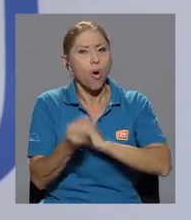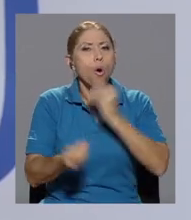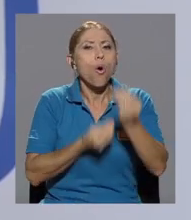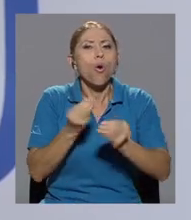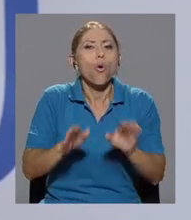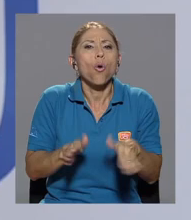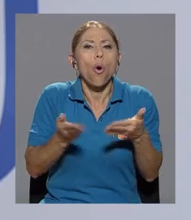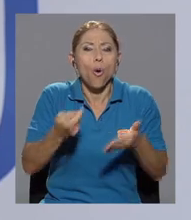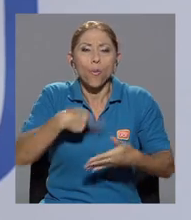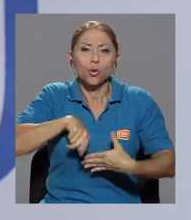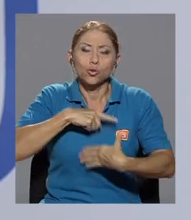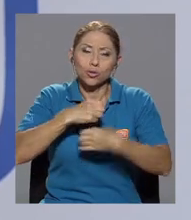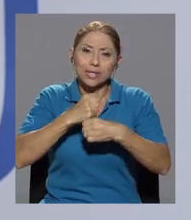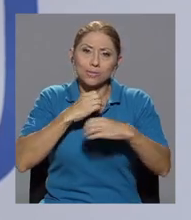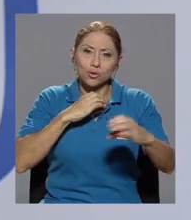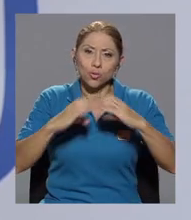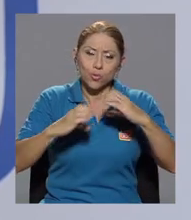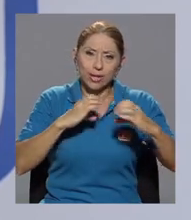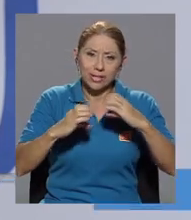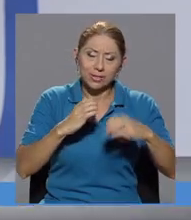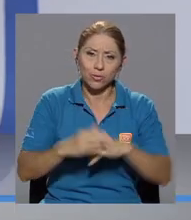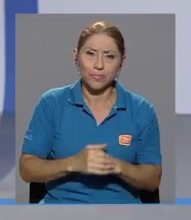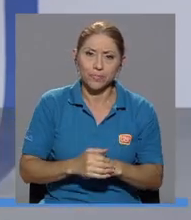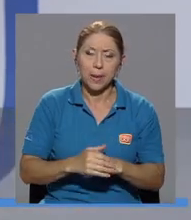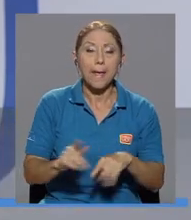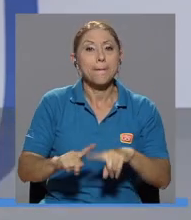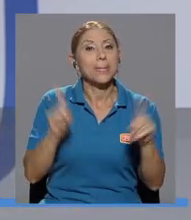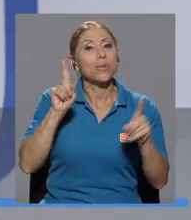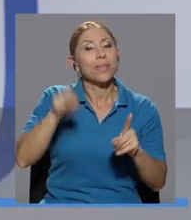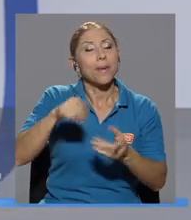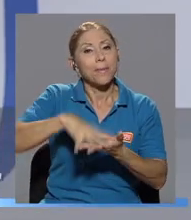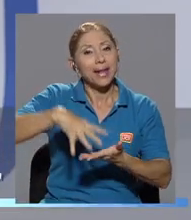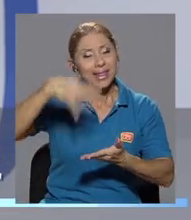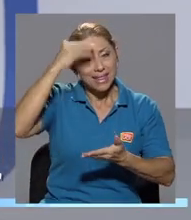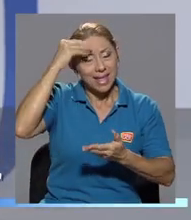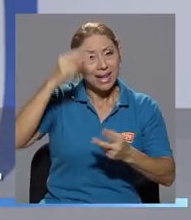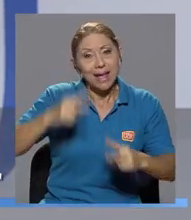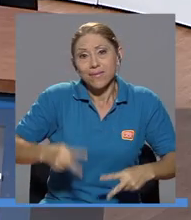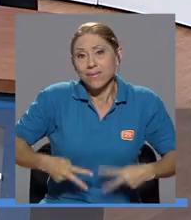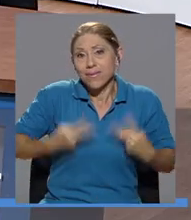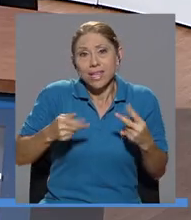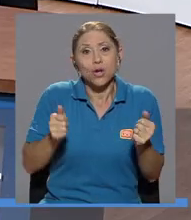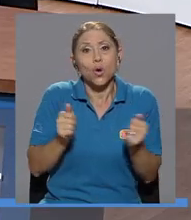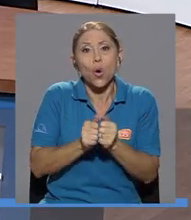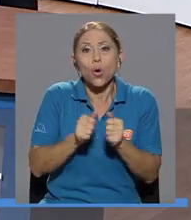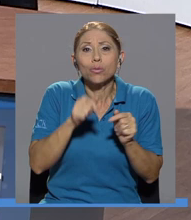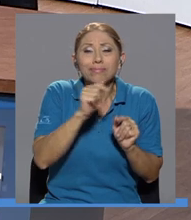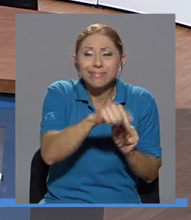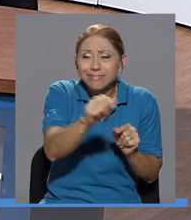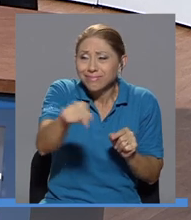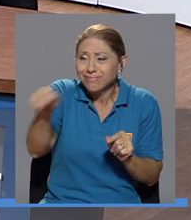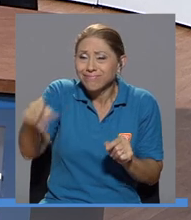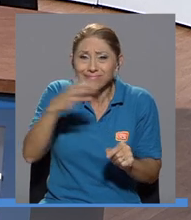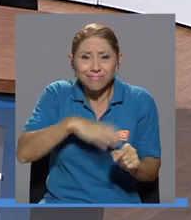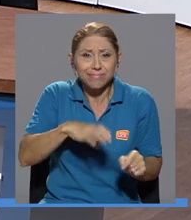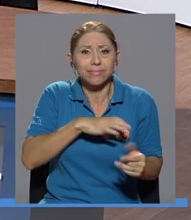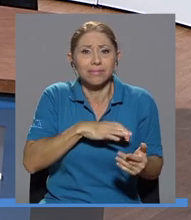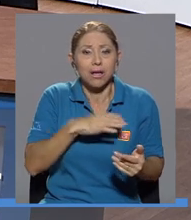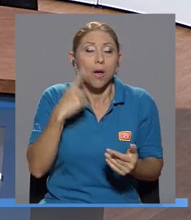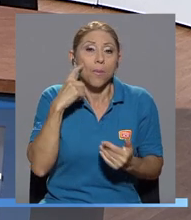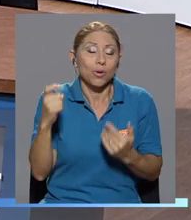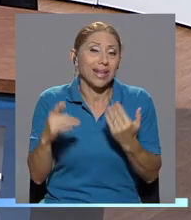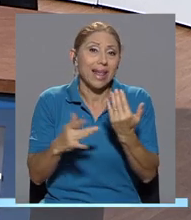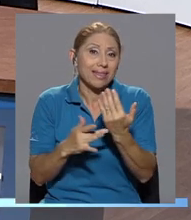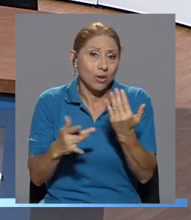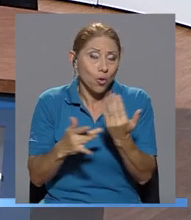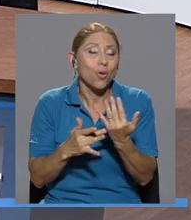hacemos comunicación no obstante digamos que hay que aprender a vivir con esa con ese ecosistema digamos porque la tecnología de alguna